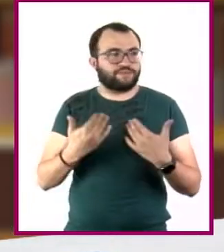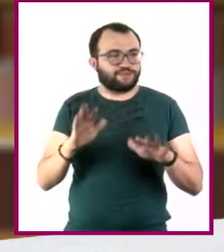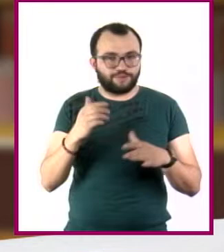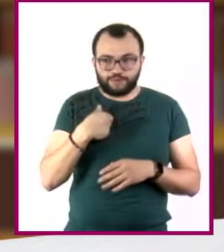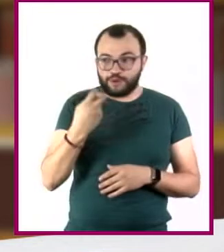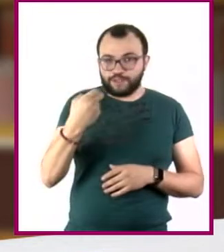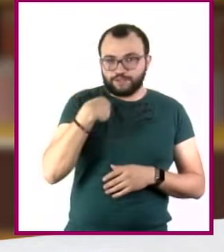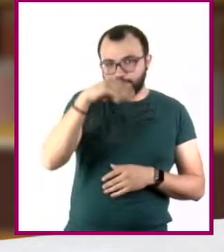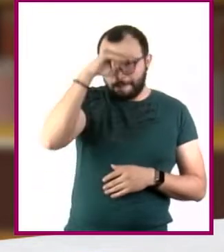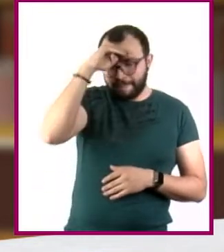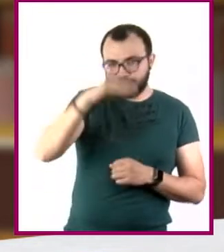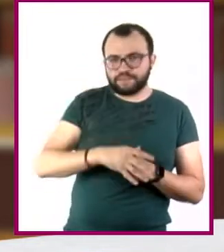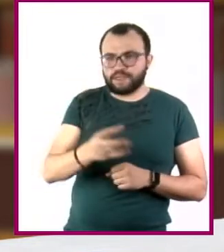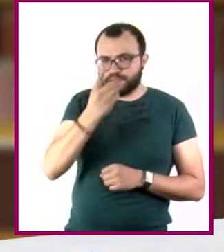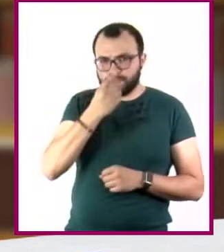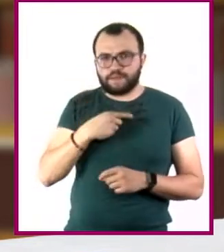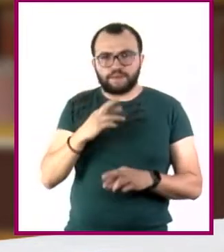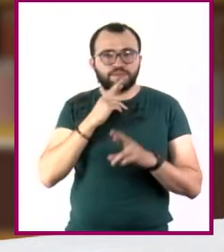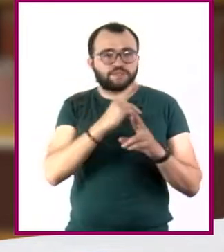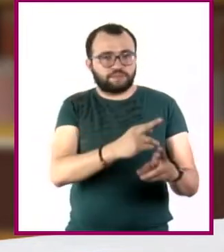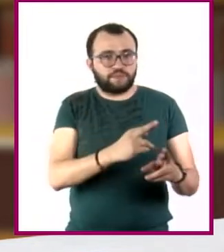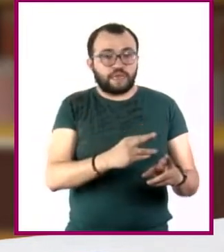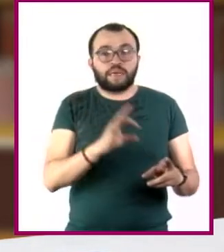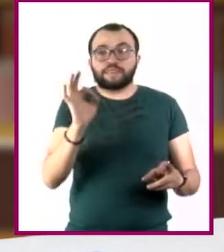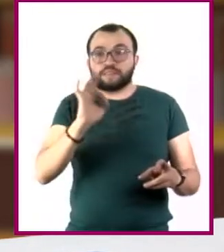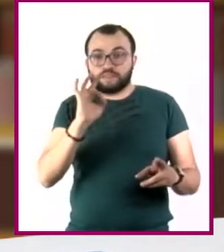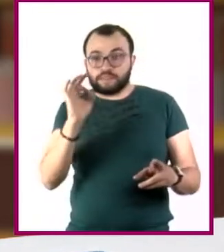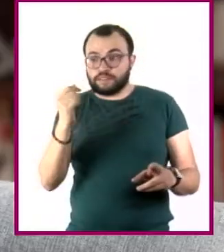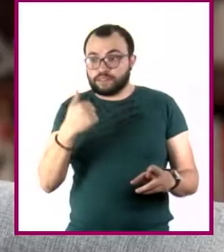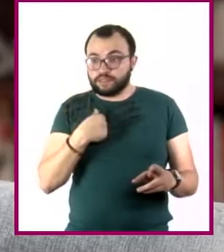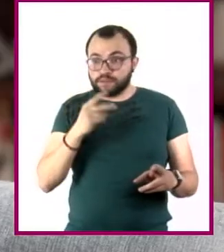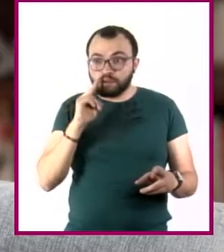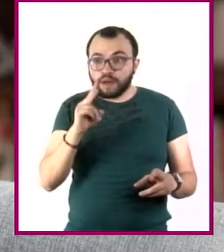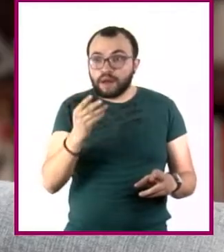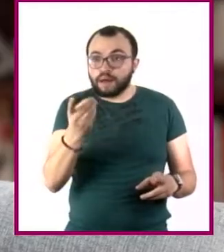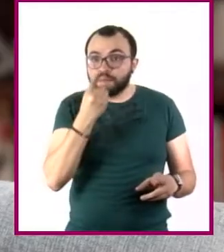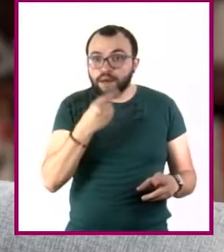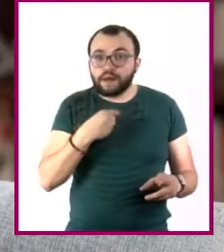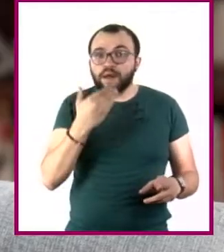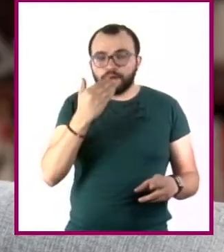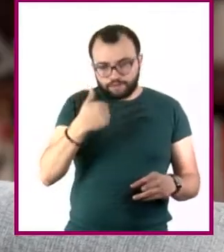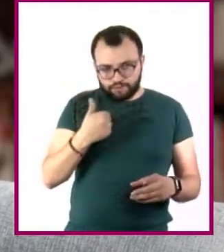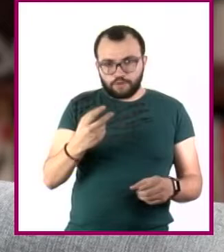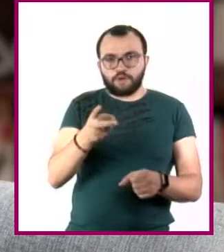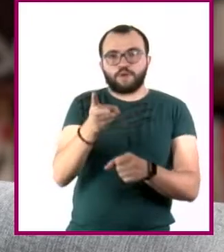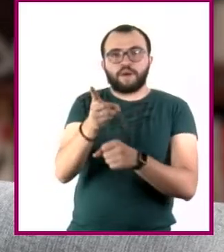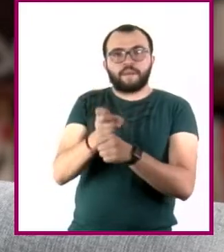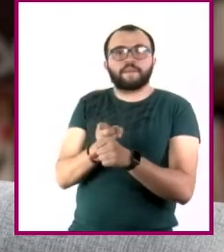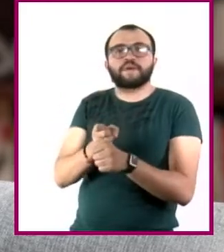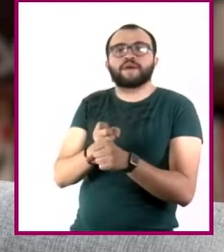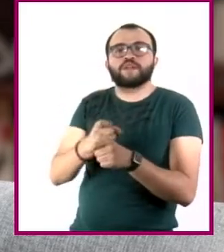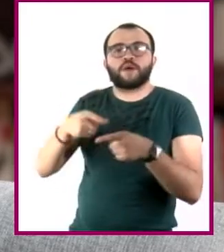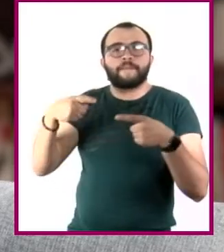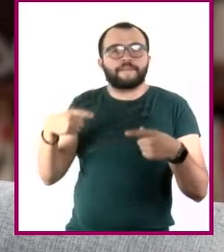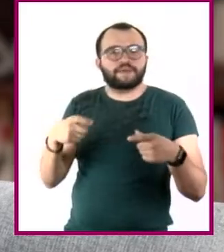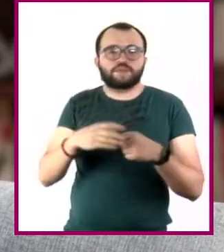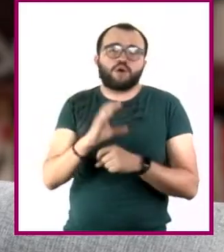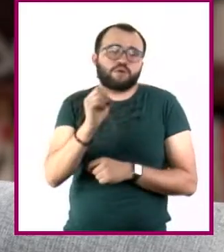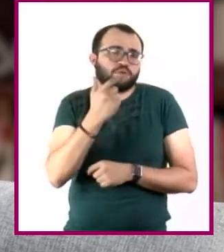tu respuesta. Si me convence, yo invito el pastel o lo que quieras. Te voy a ganar bien fácil, Emi. Pon